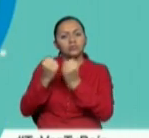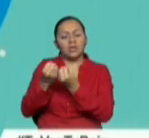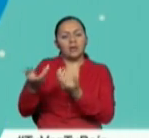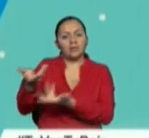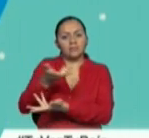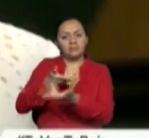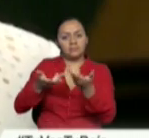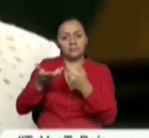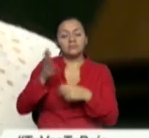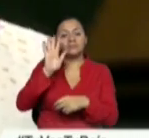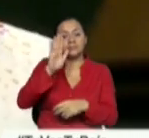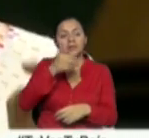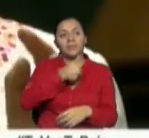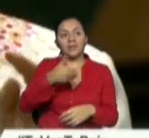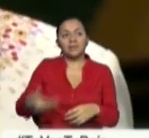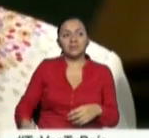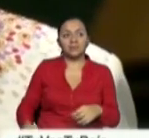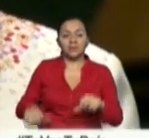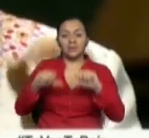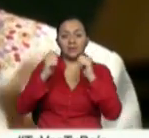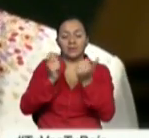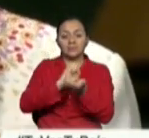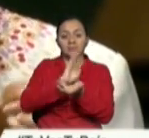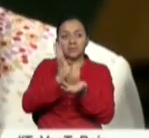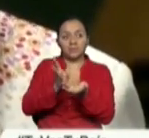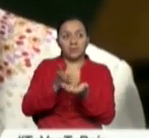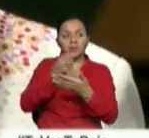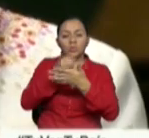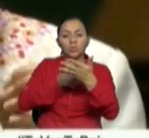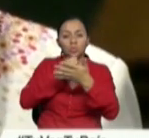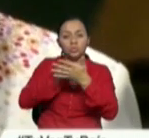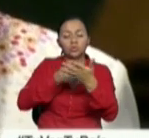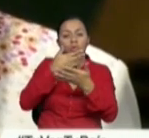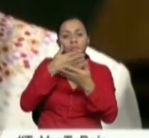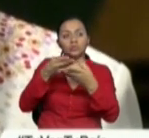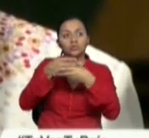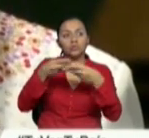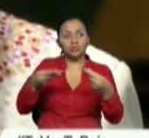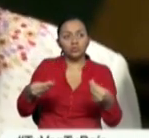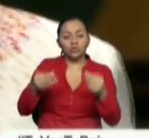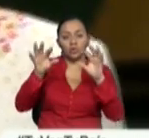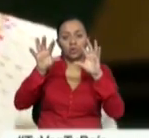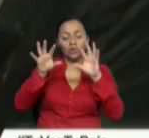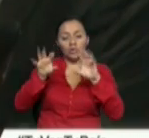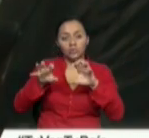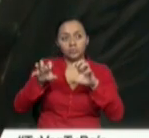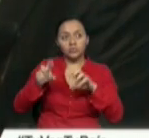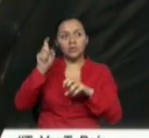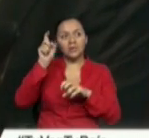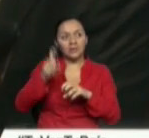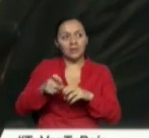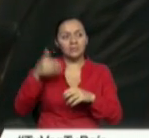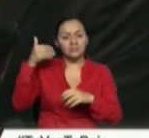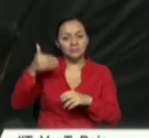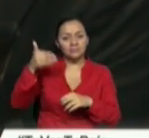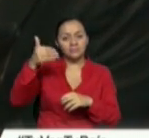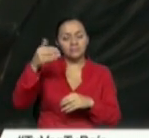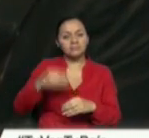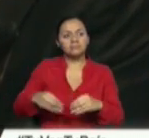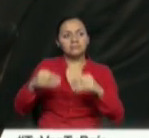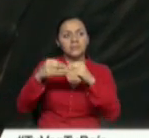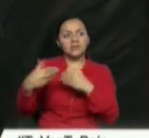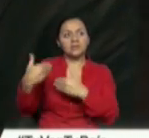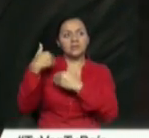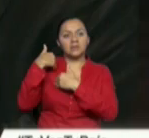social para la presidenta de de la asamblea nacional combatir la corrupción es un tema que debe ser recurrente y parte de la responsabilidad